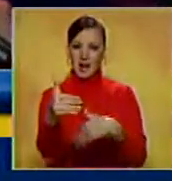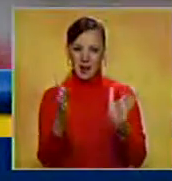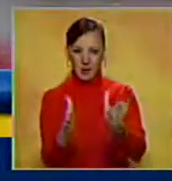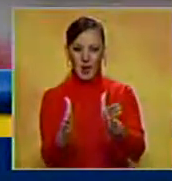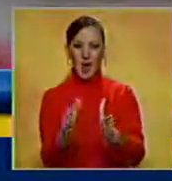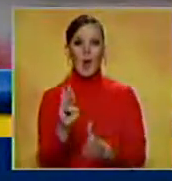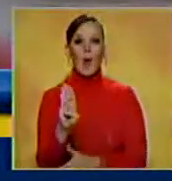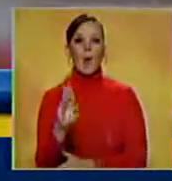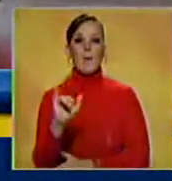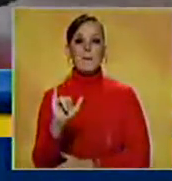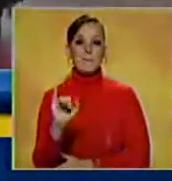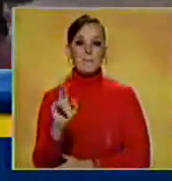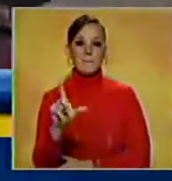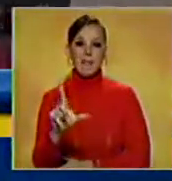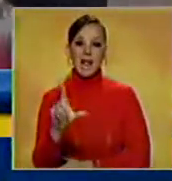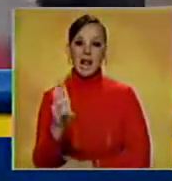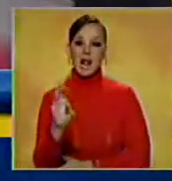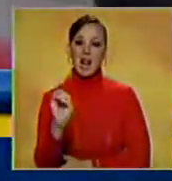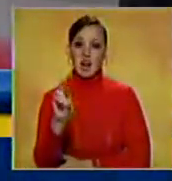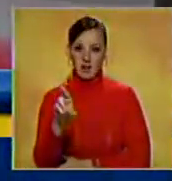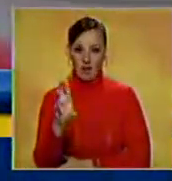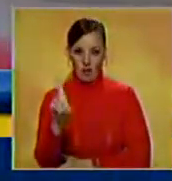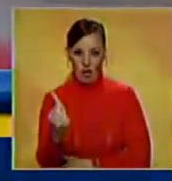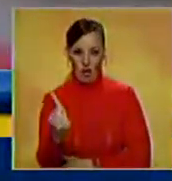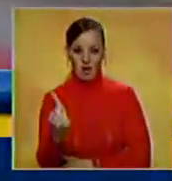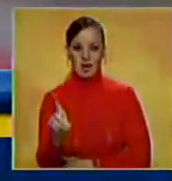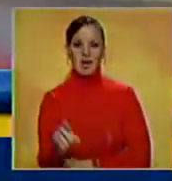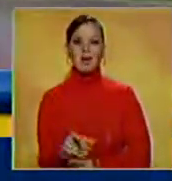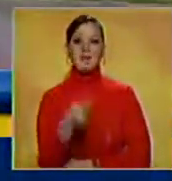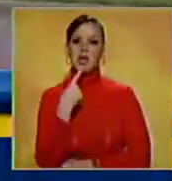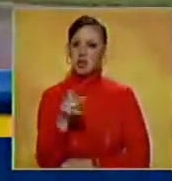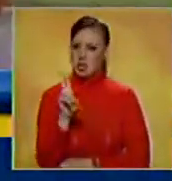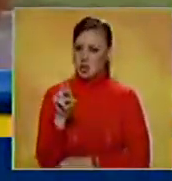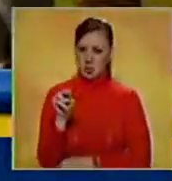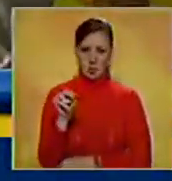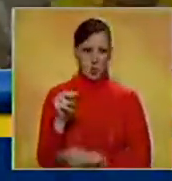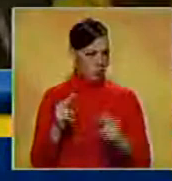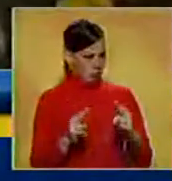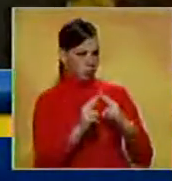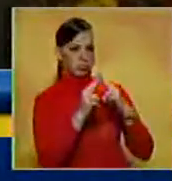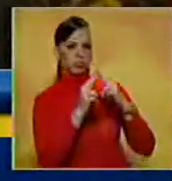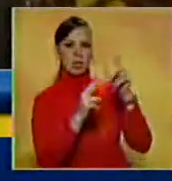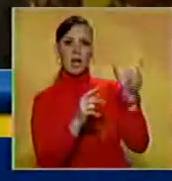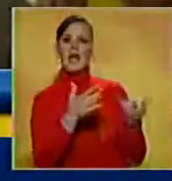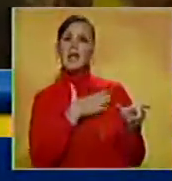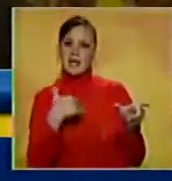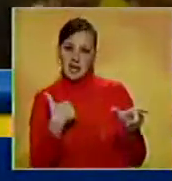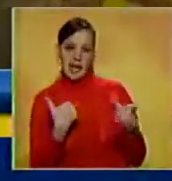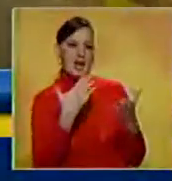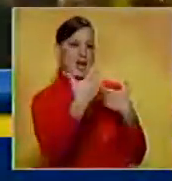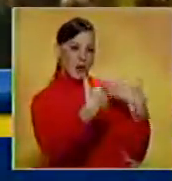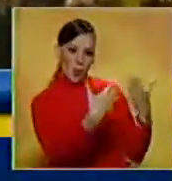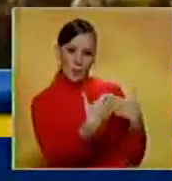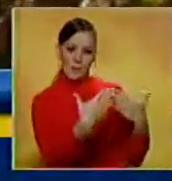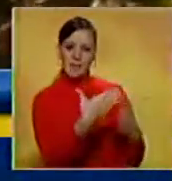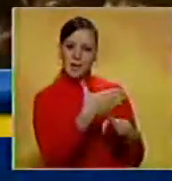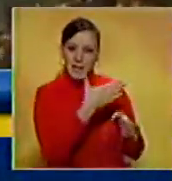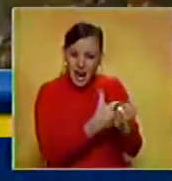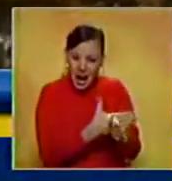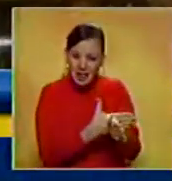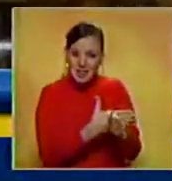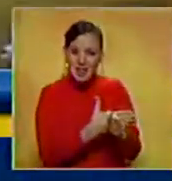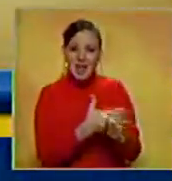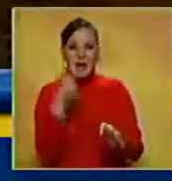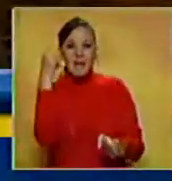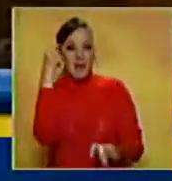latina. Espino asegura que aunque nunca ha visto en persona a Pedro Fernández, quiere compartir con él antes para que el día de